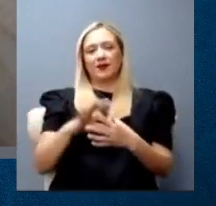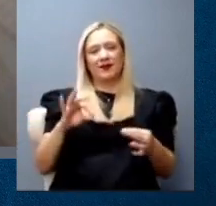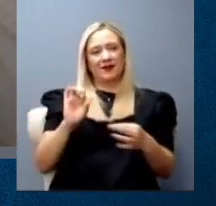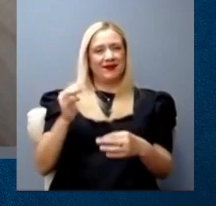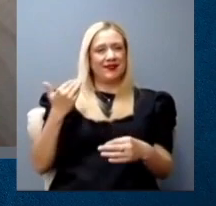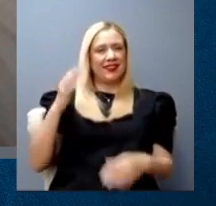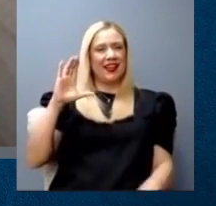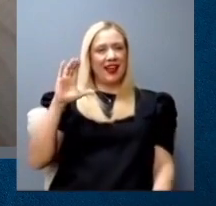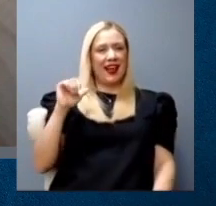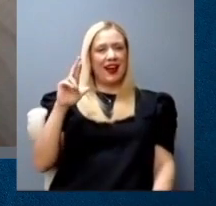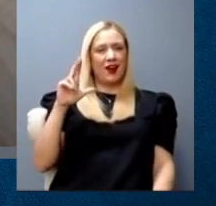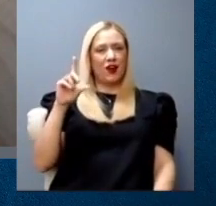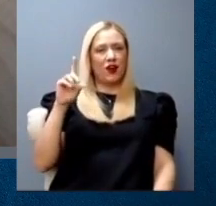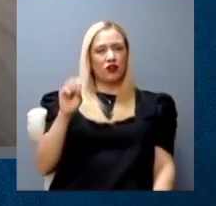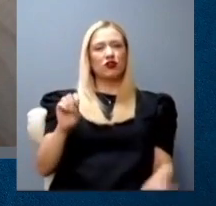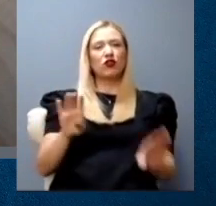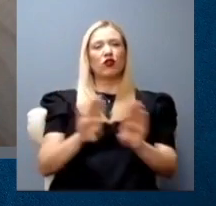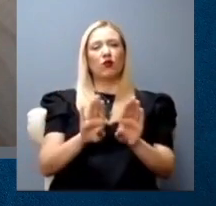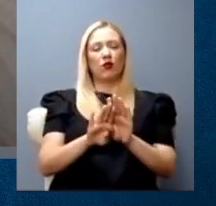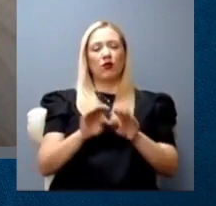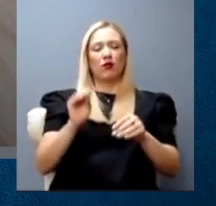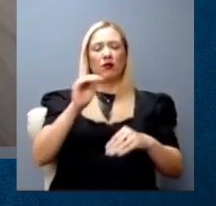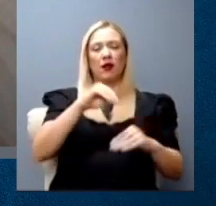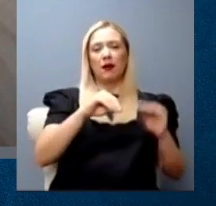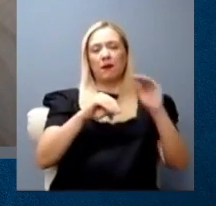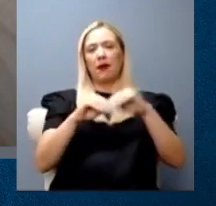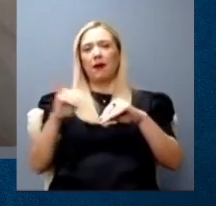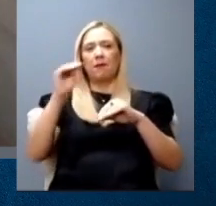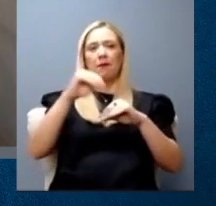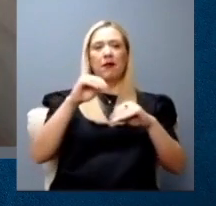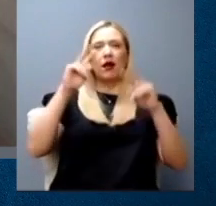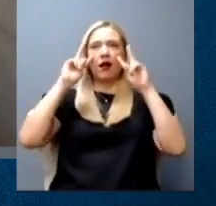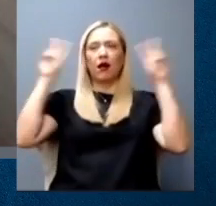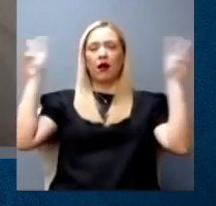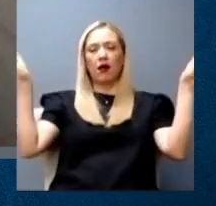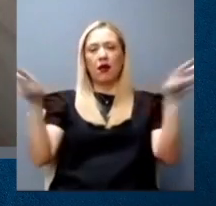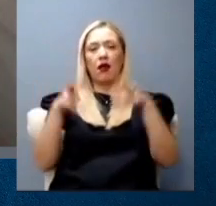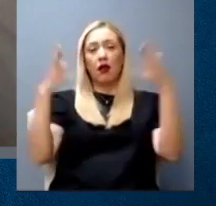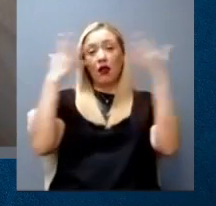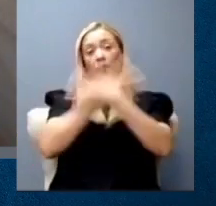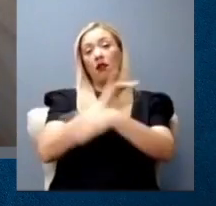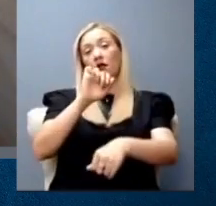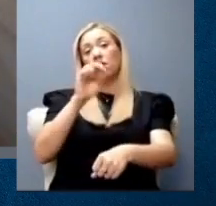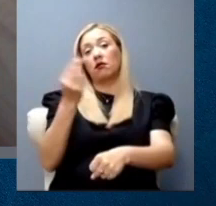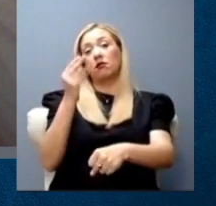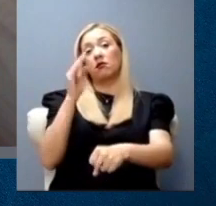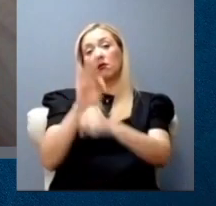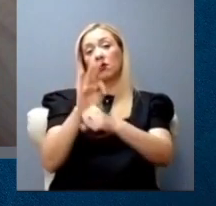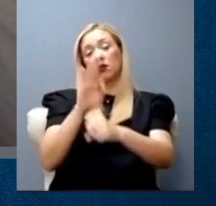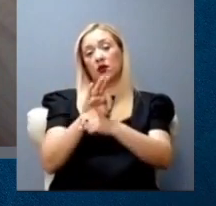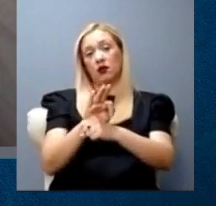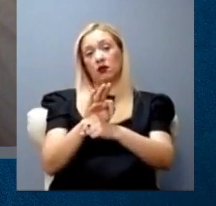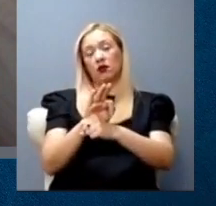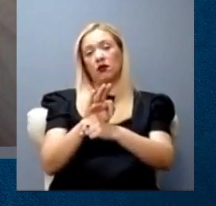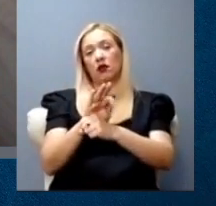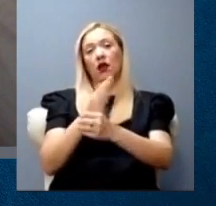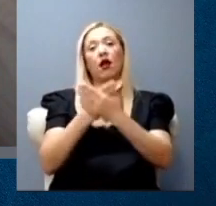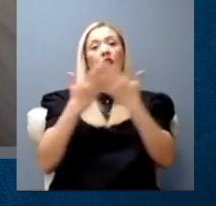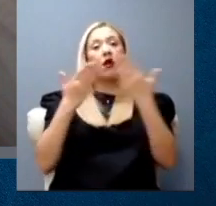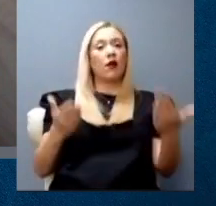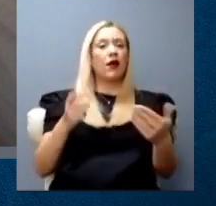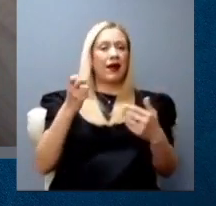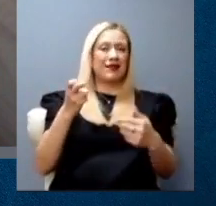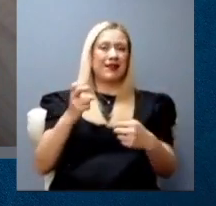fue conformando una visión universal de protección. Y para esto las naciones que